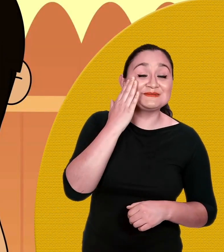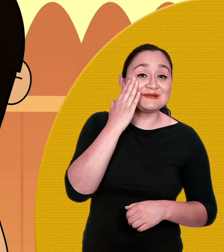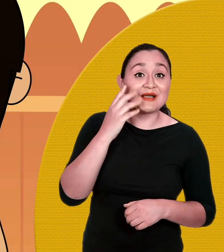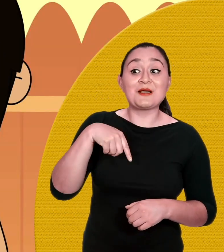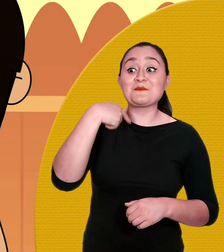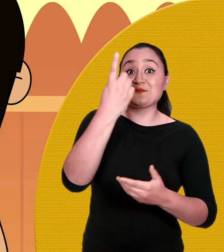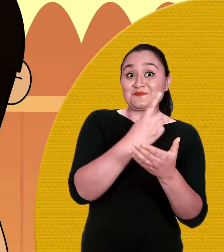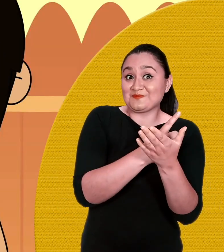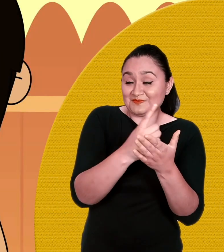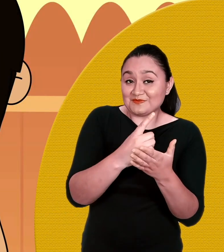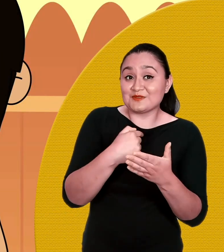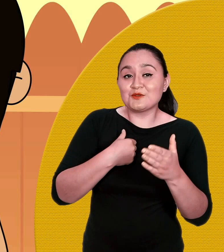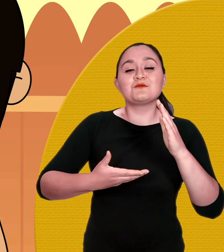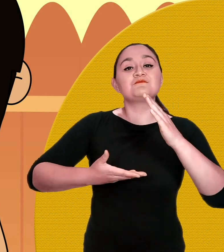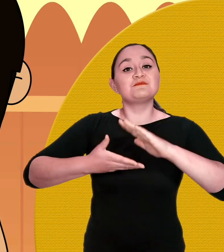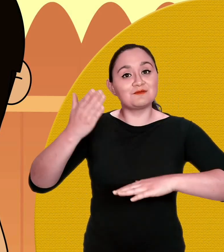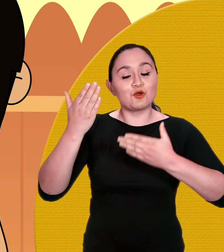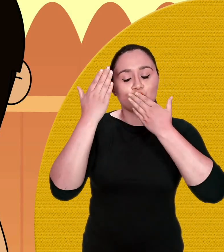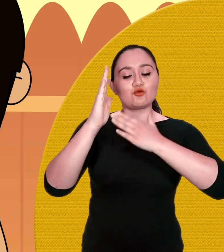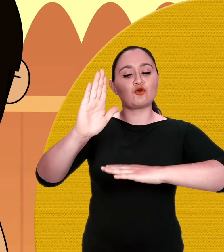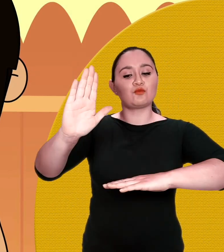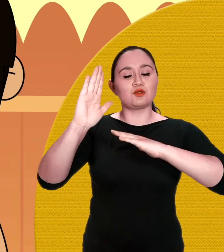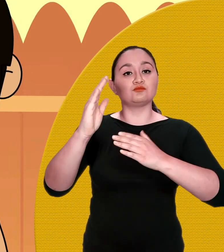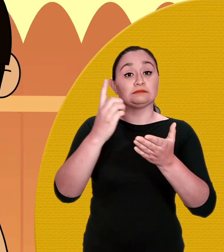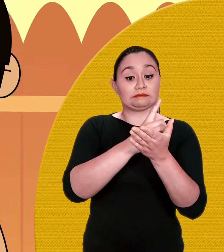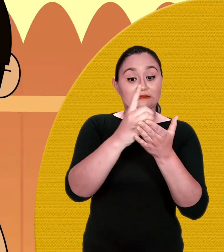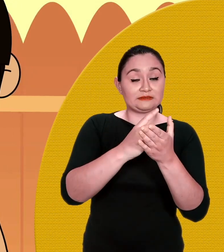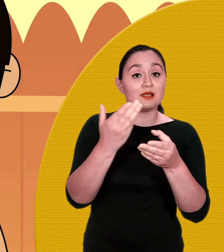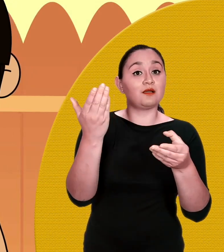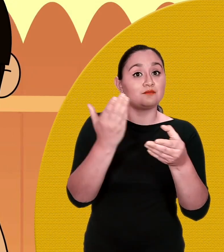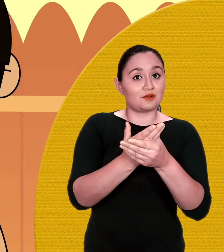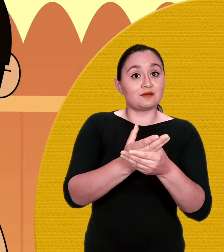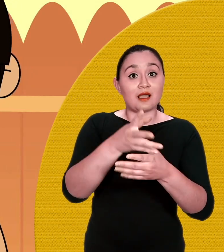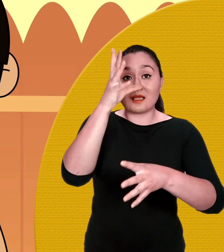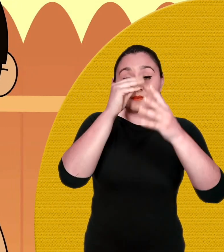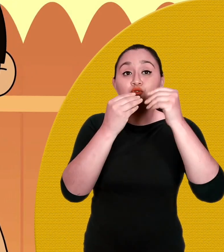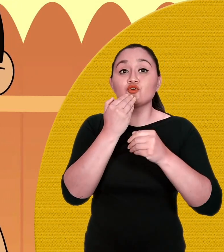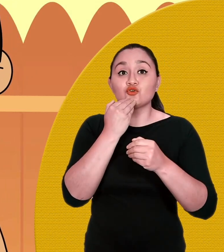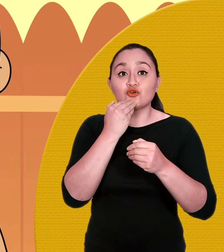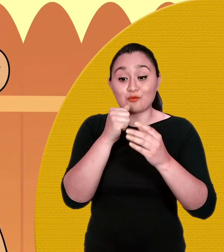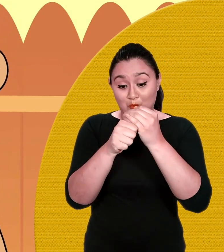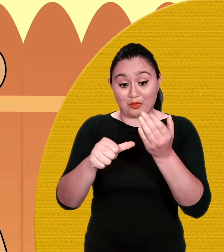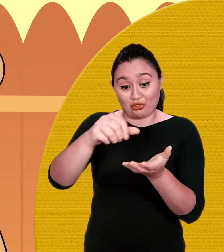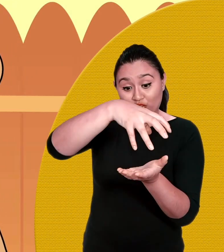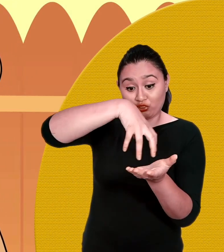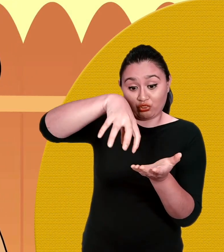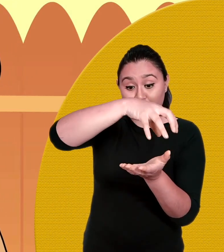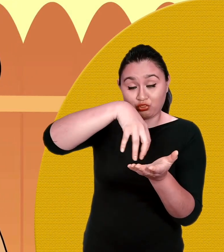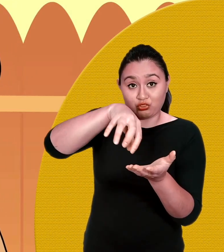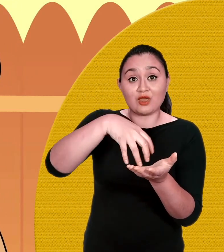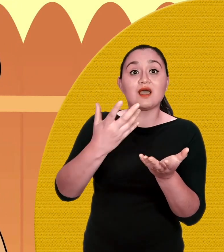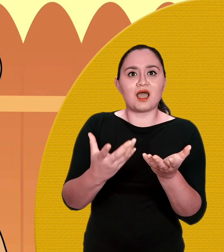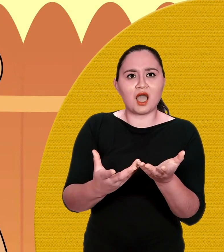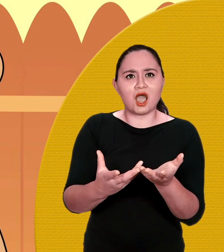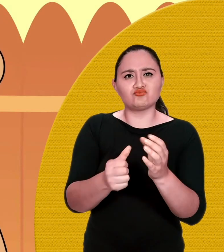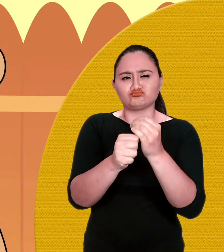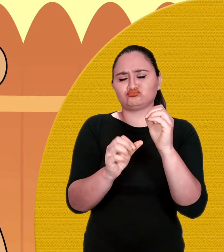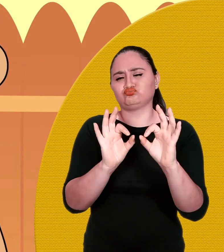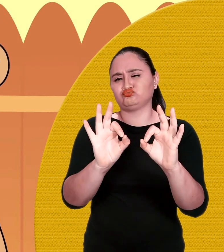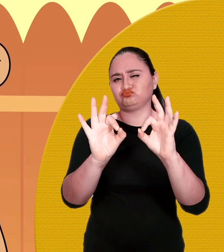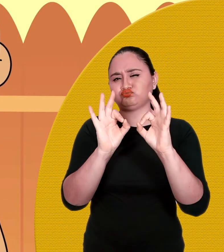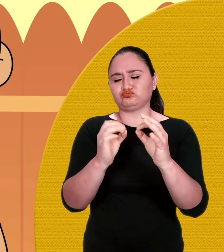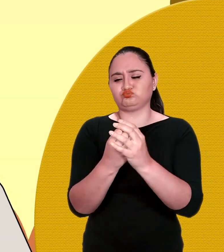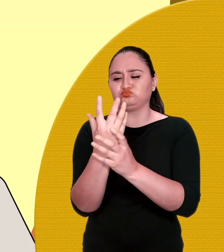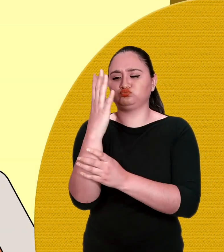mami, y la siguiente semana me voy a comprometer para mi portafolio de aprendizaje a hacer el compost, para ponerles un buen abono a